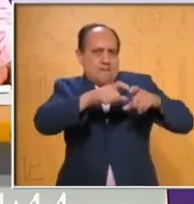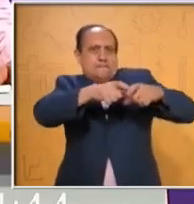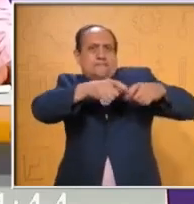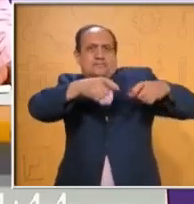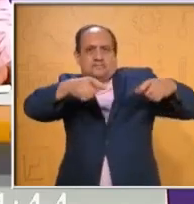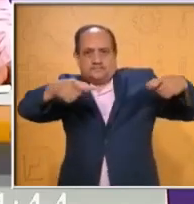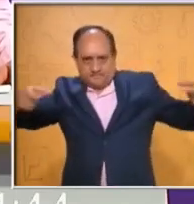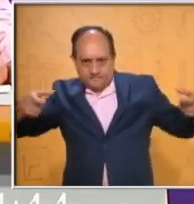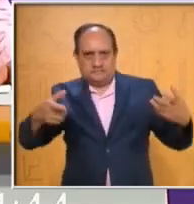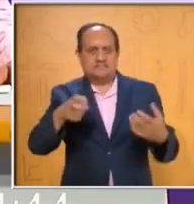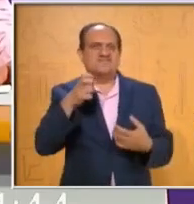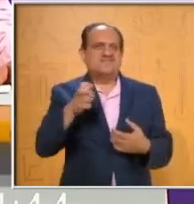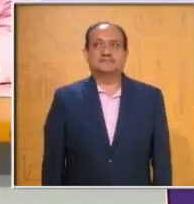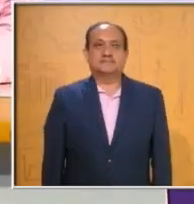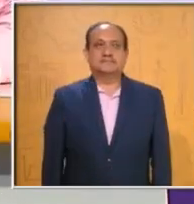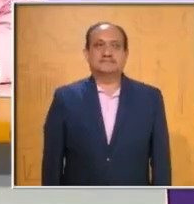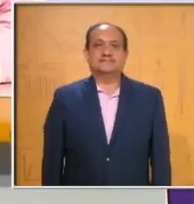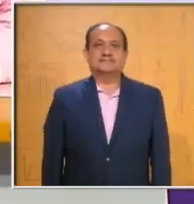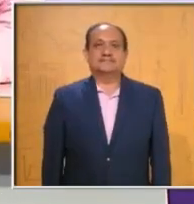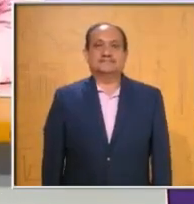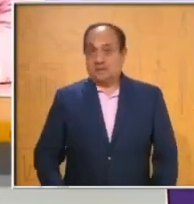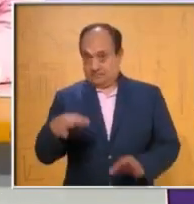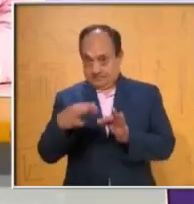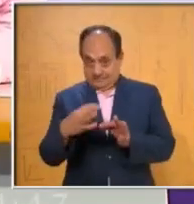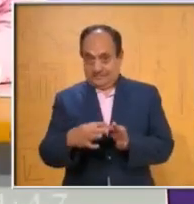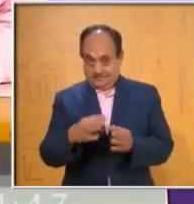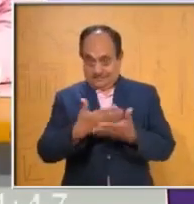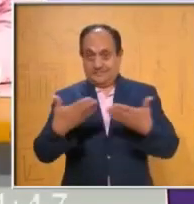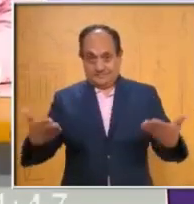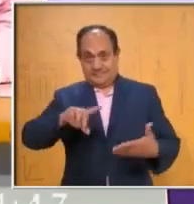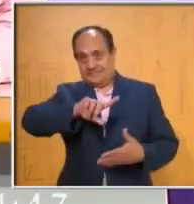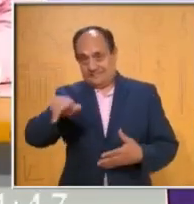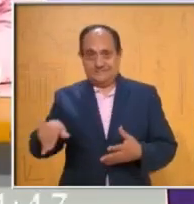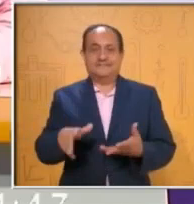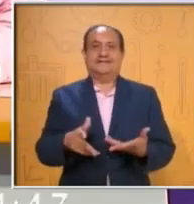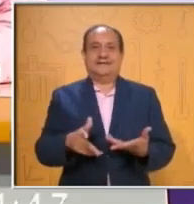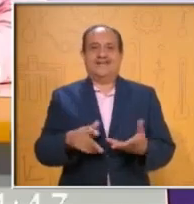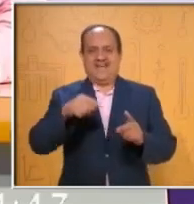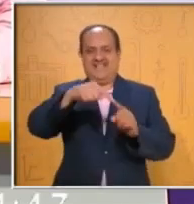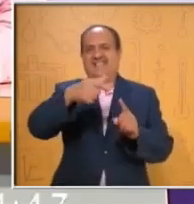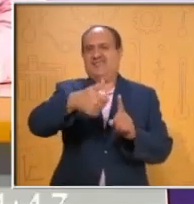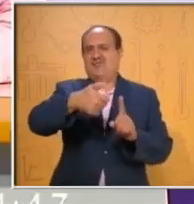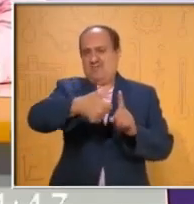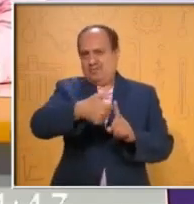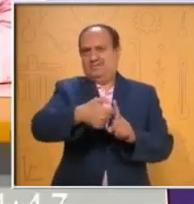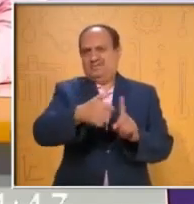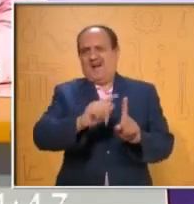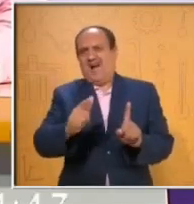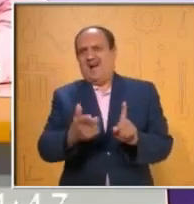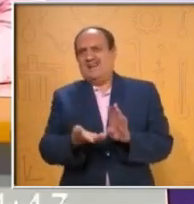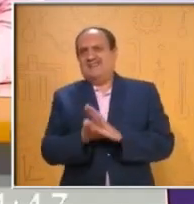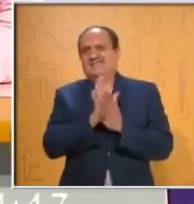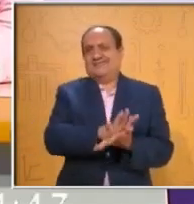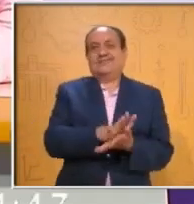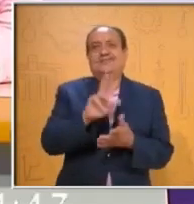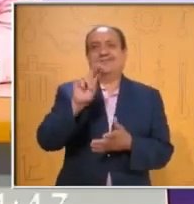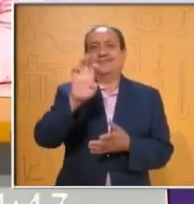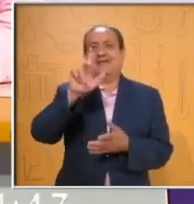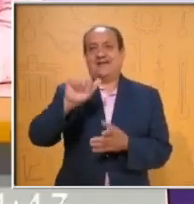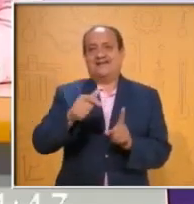este concepto, esta definición. Y listos, después de que mi dedo se convirtió en una vela, la verdad que sí, profe Ricky,